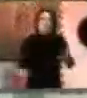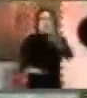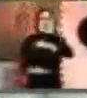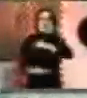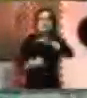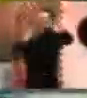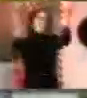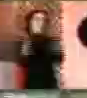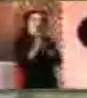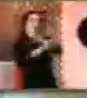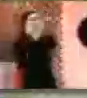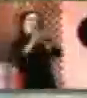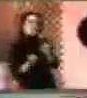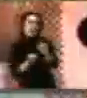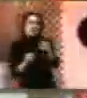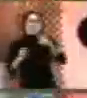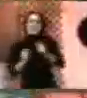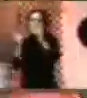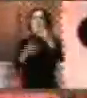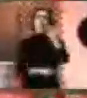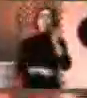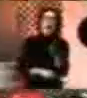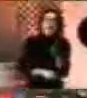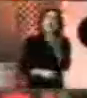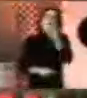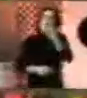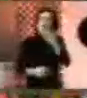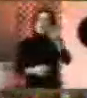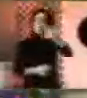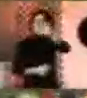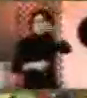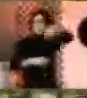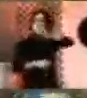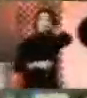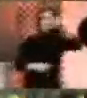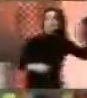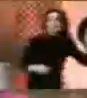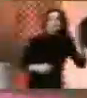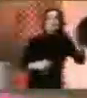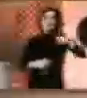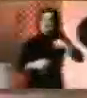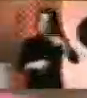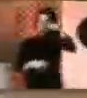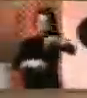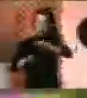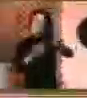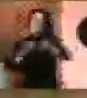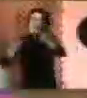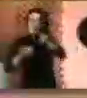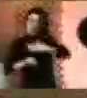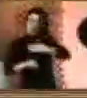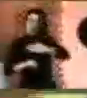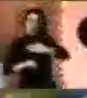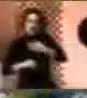la paz, cuando Obama se lo dieron en mi tierra al mismo tiempo, yo estaba aquí enterrando un